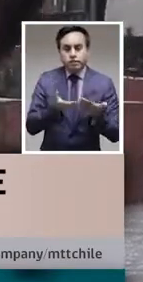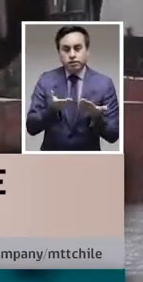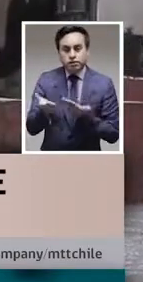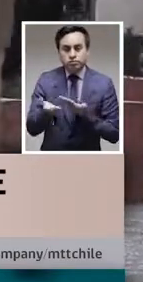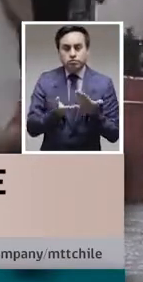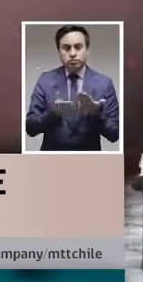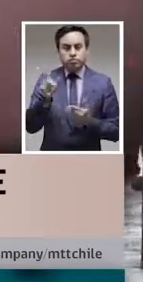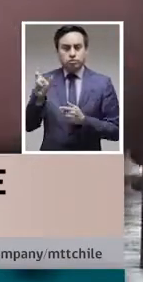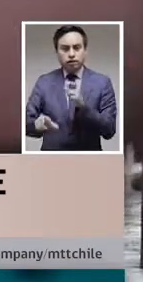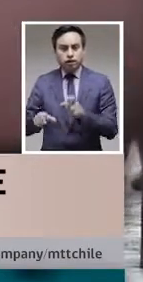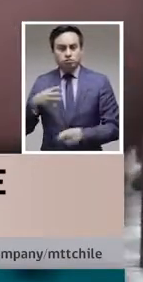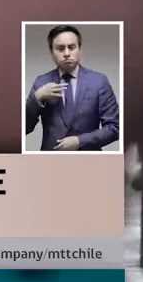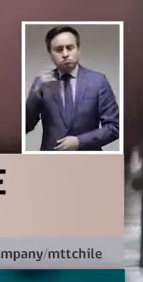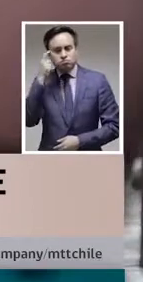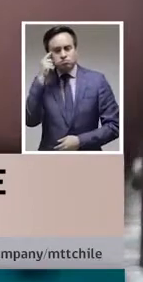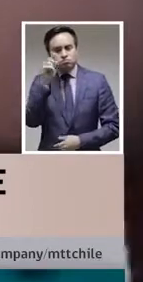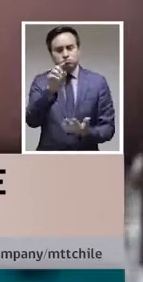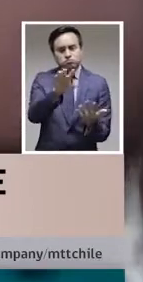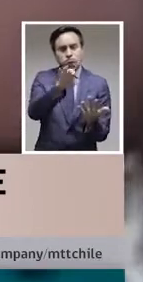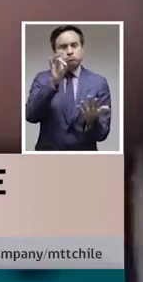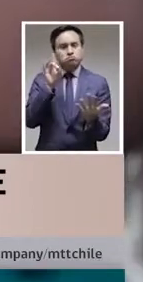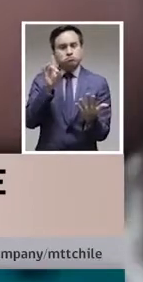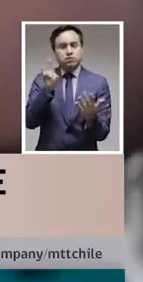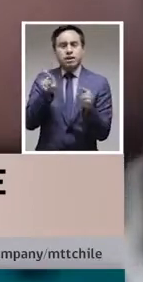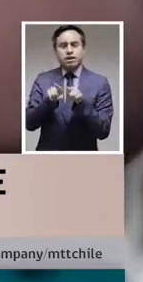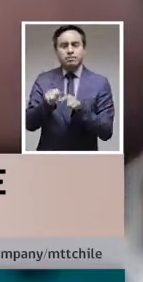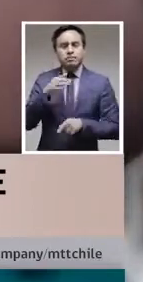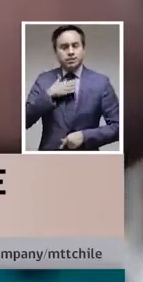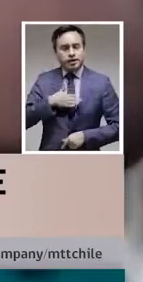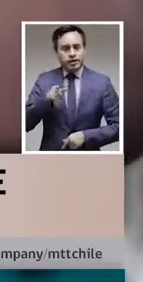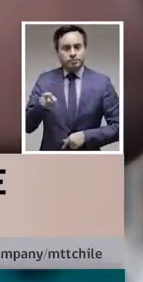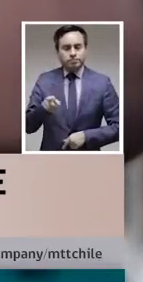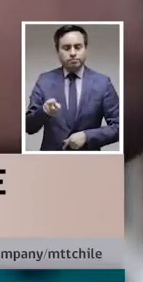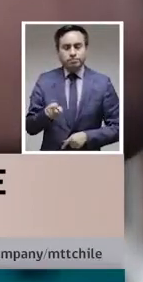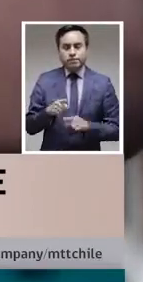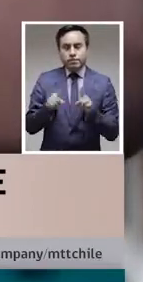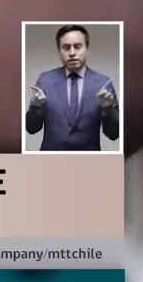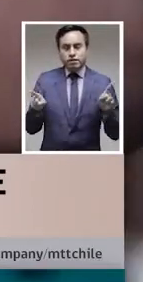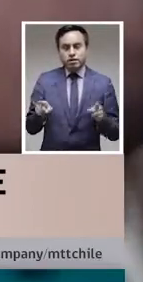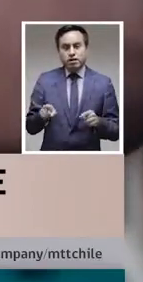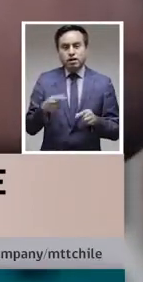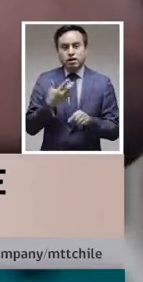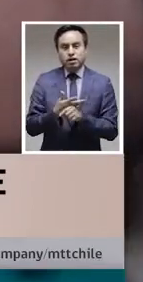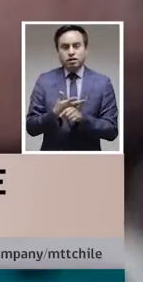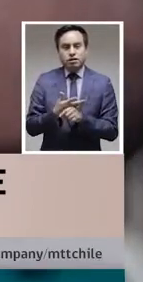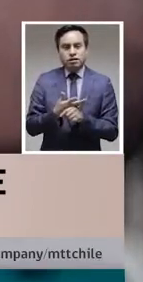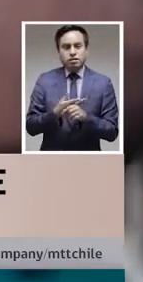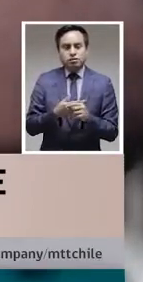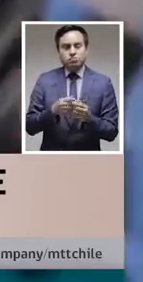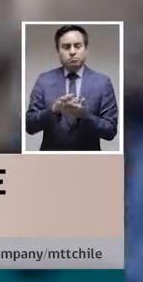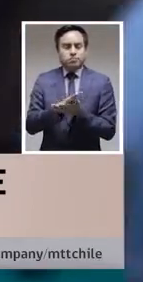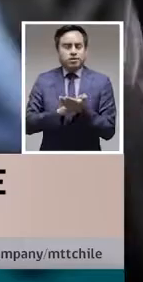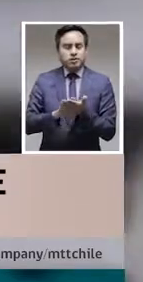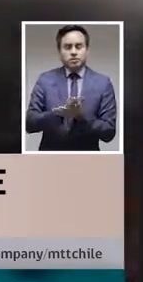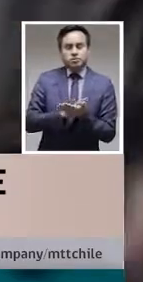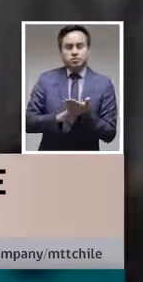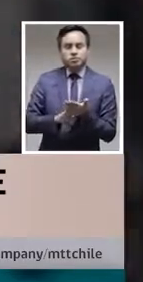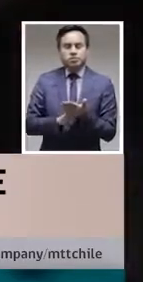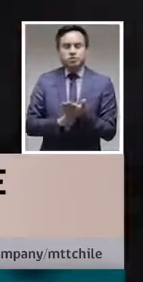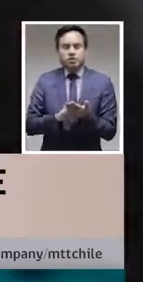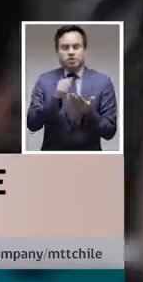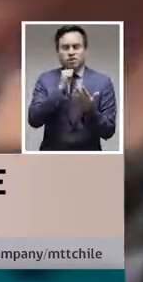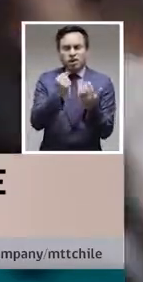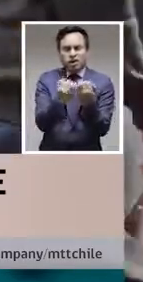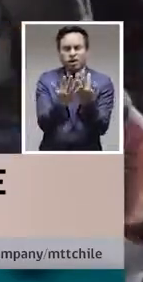cada ciudadano tome sean aquellos que el ciudadano quiere y no que se estén capturados, por ejemplo, por